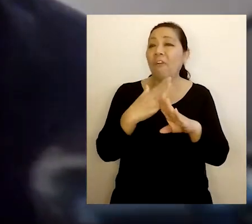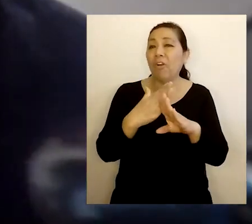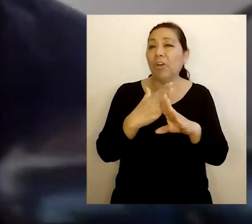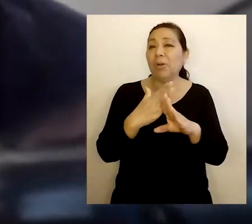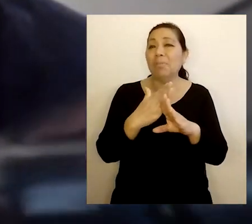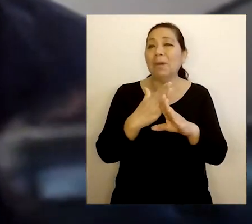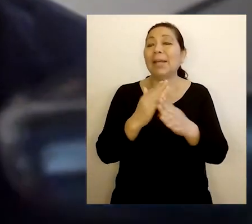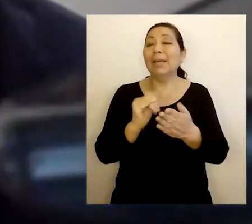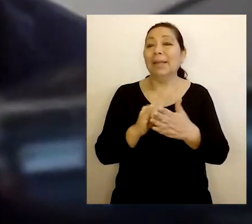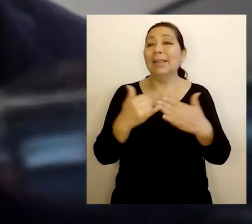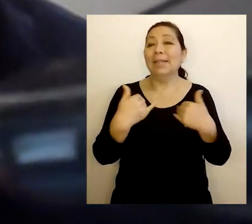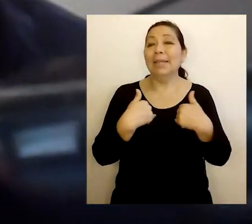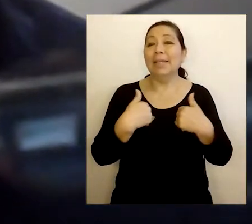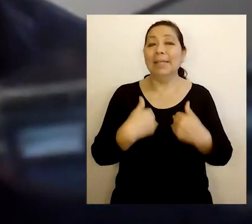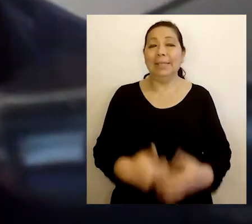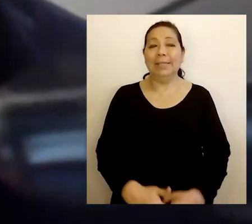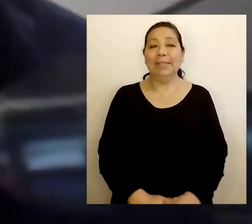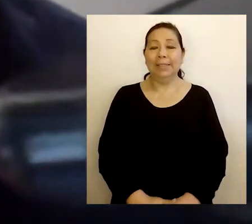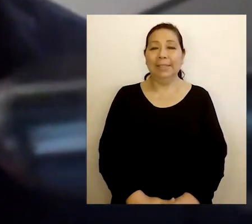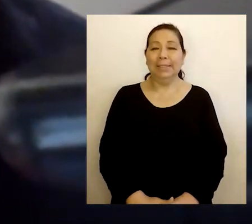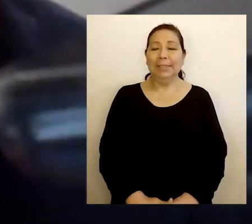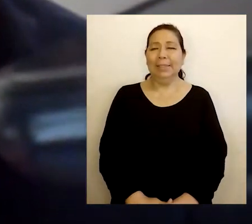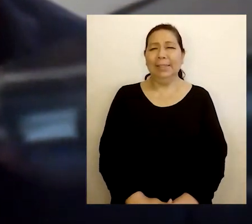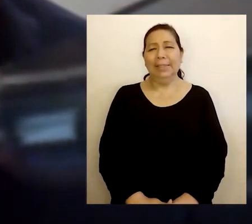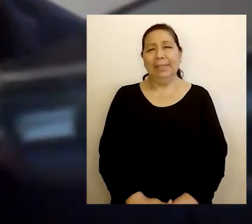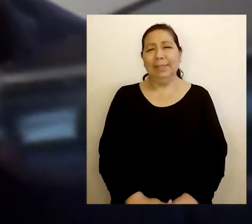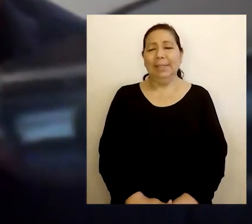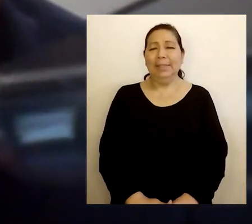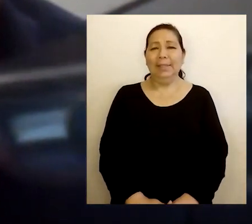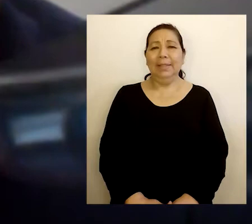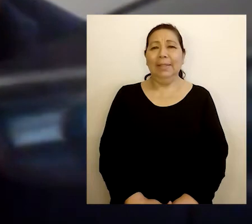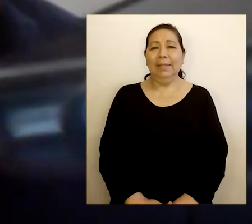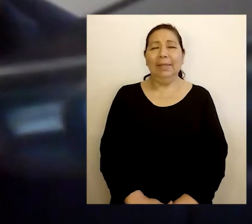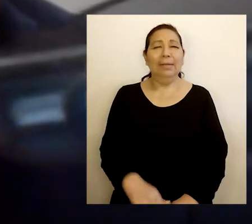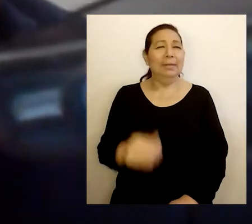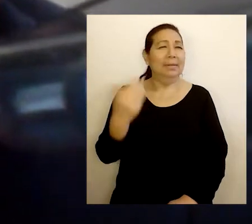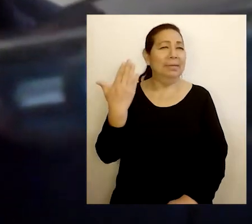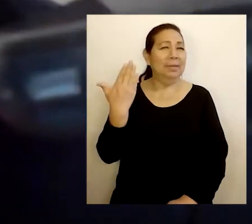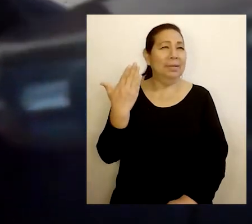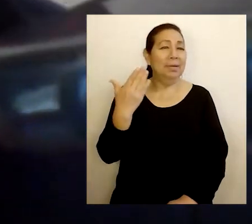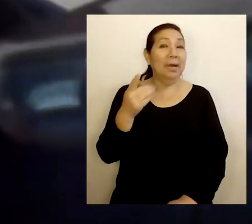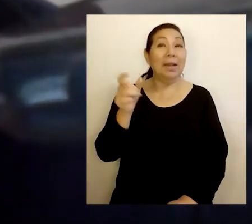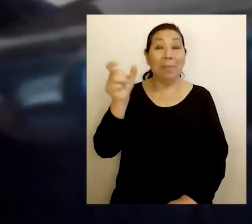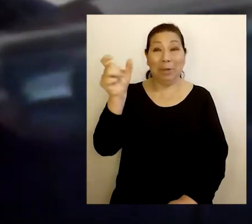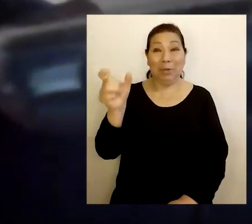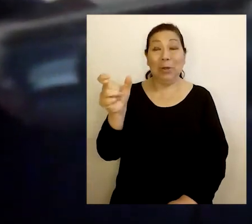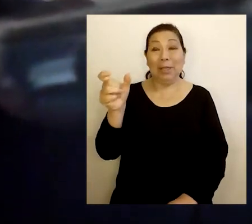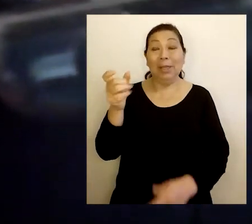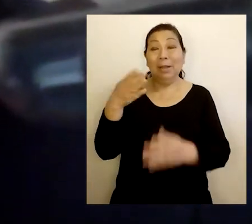cesar efectiva. Y eso debido a que mi patrocinado nunca ha sido